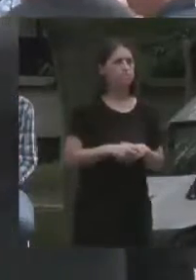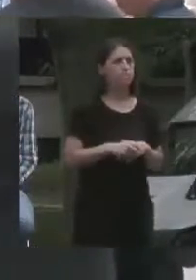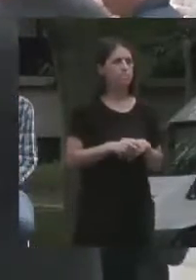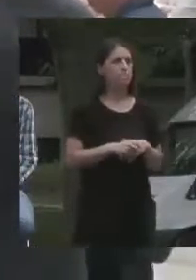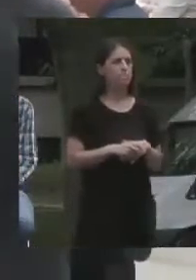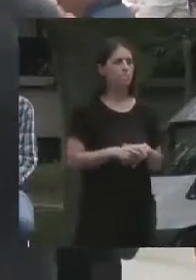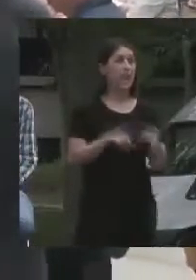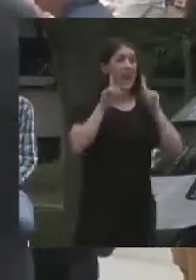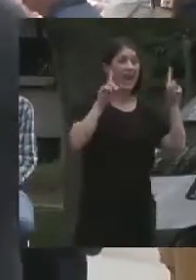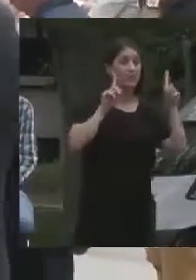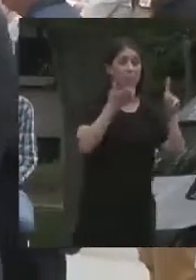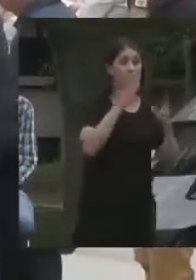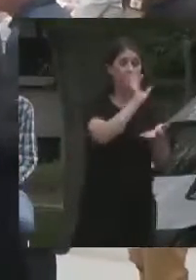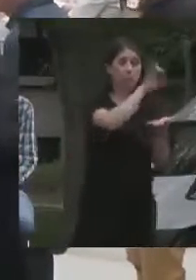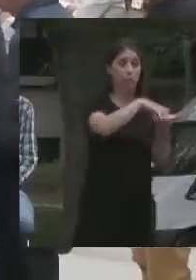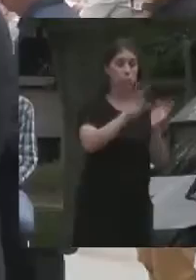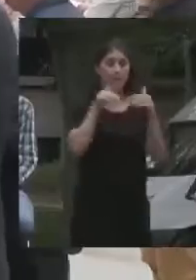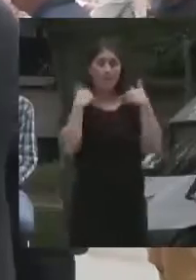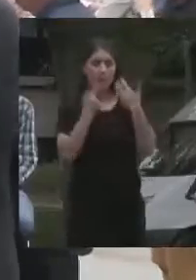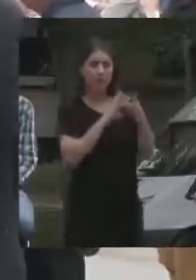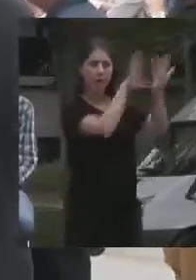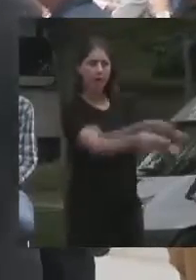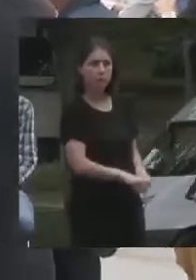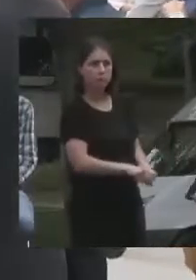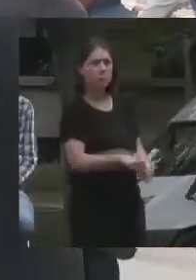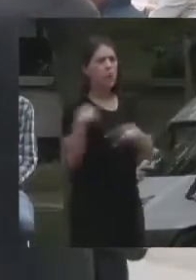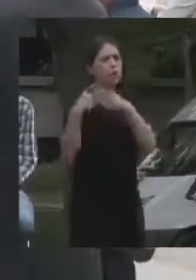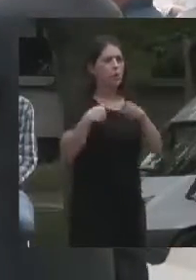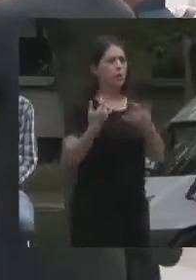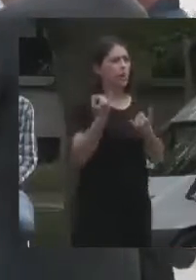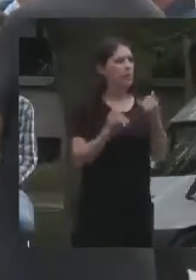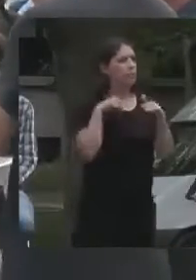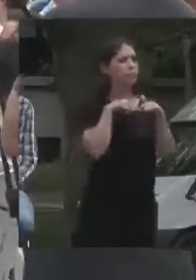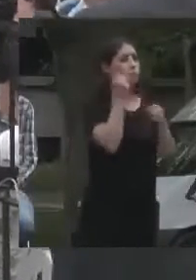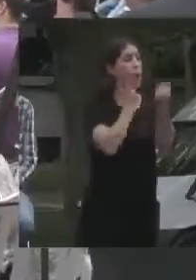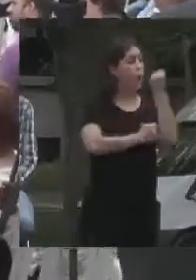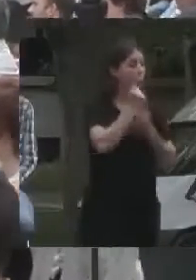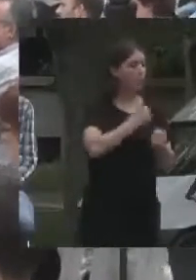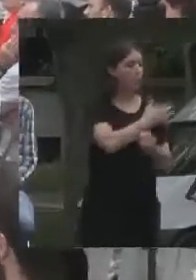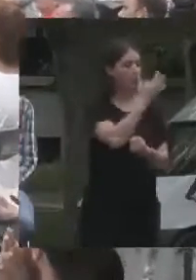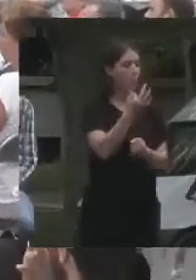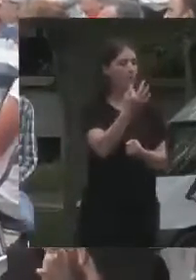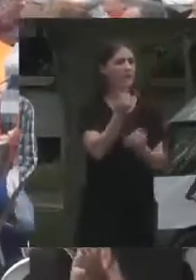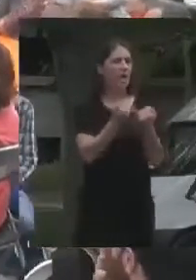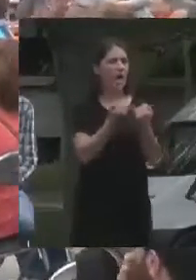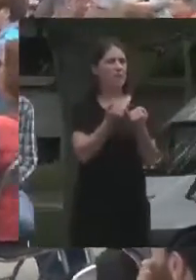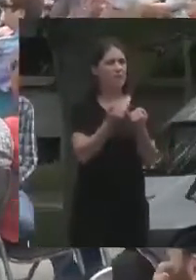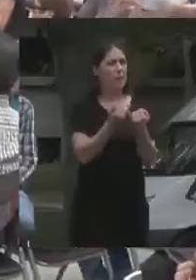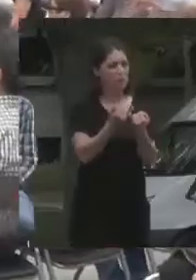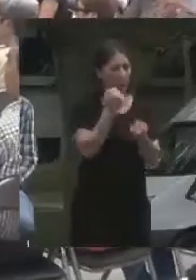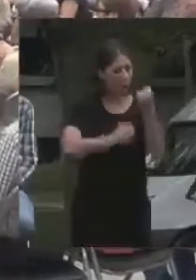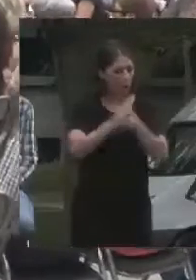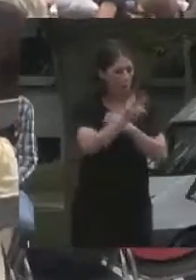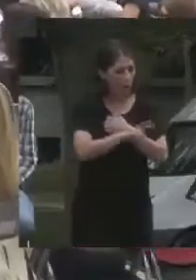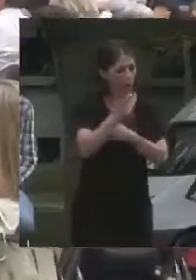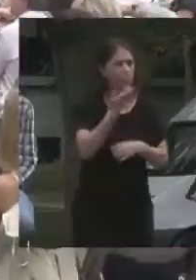Cando a mafia colle as institucións, eso ten efectos profundos sobre a economía e a posibilidade de recuperación económica nunha situación